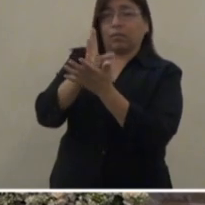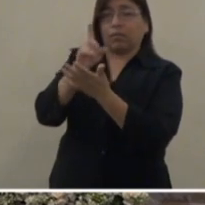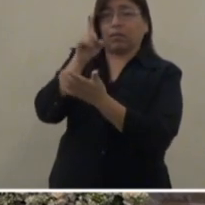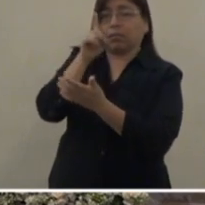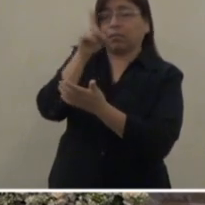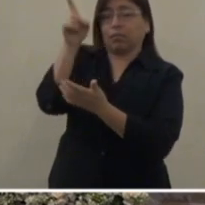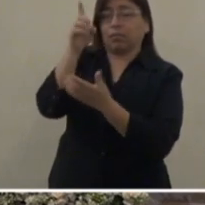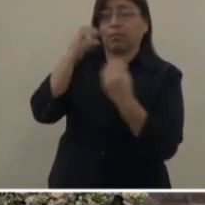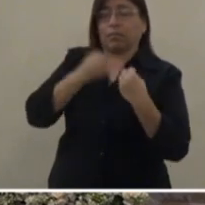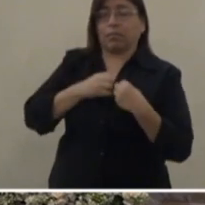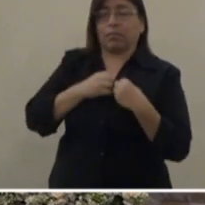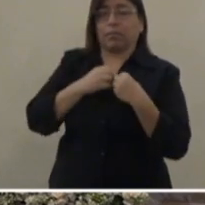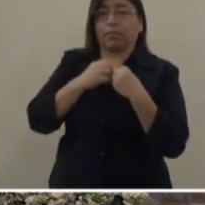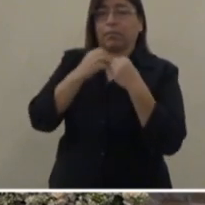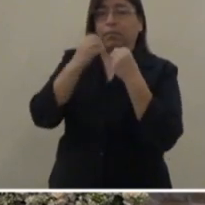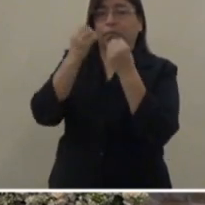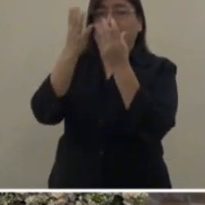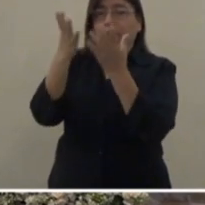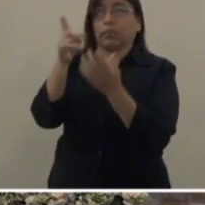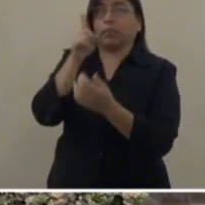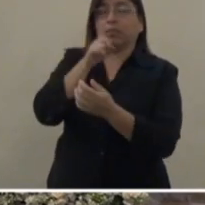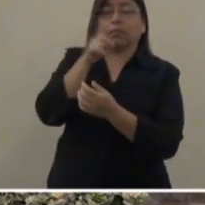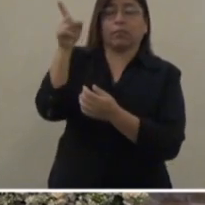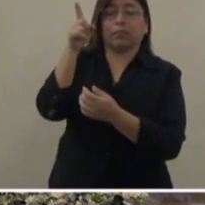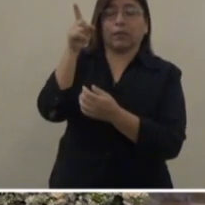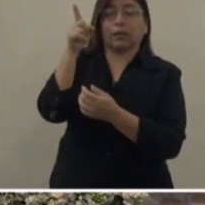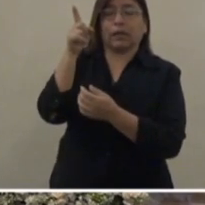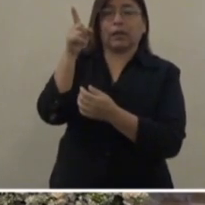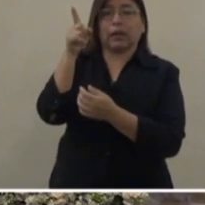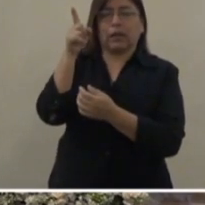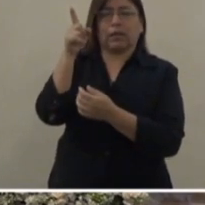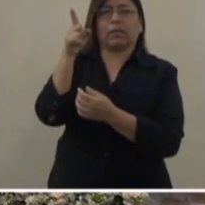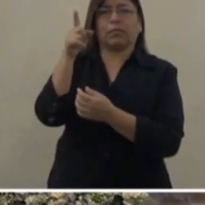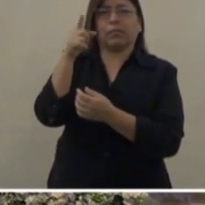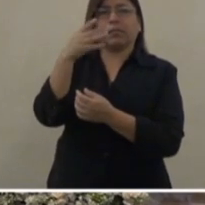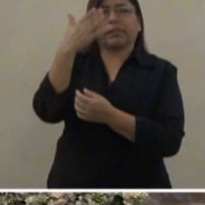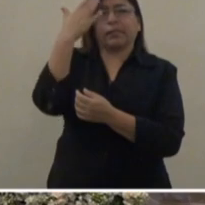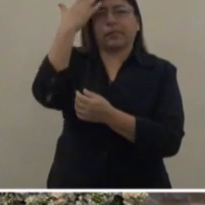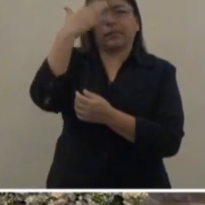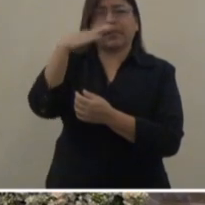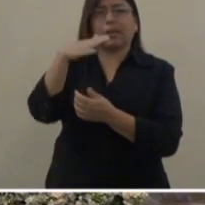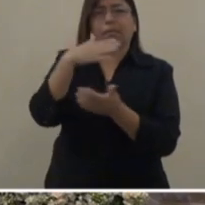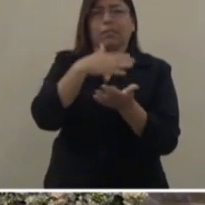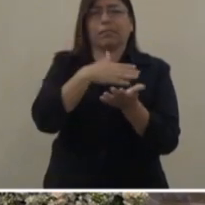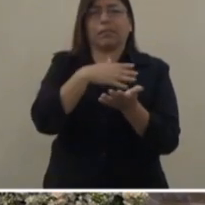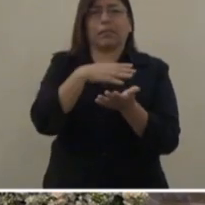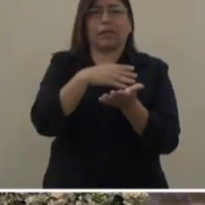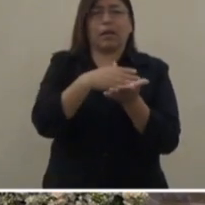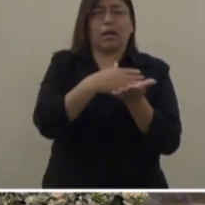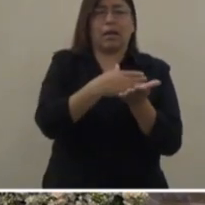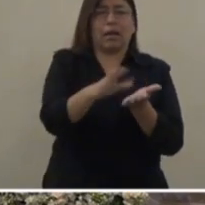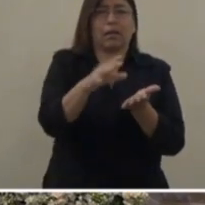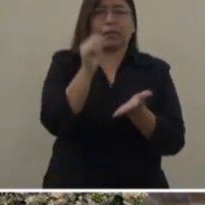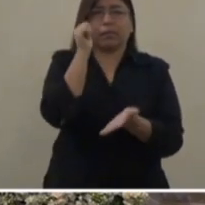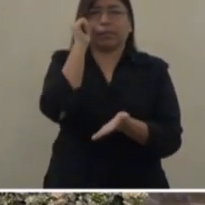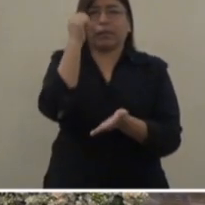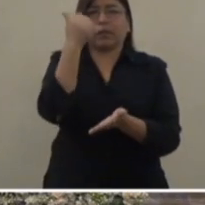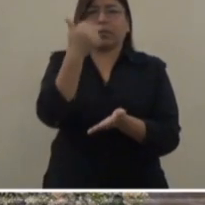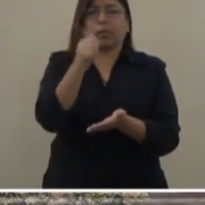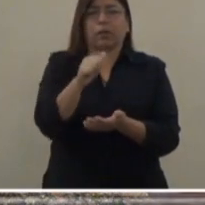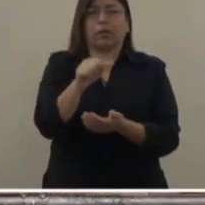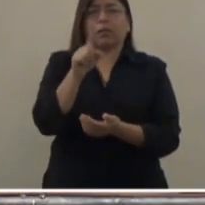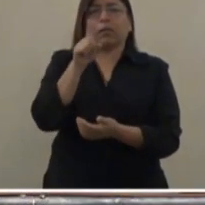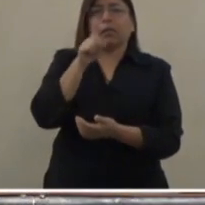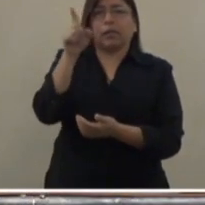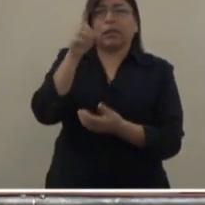excelencia, el único que saluda al enemigo y lo invita a caminar con él.